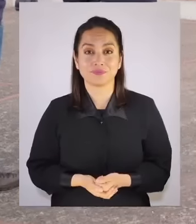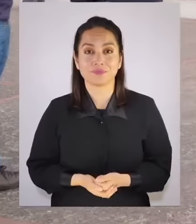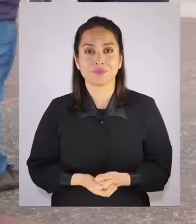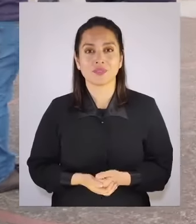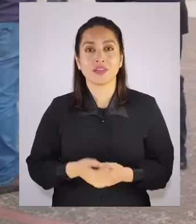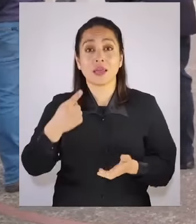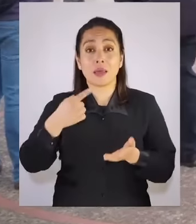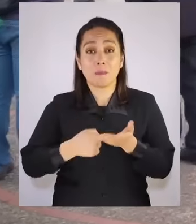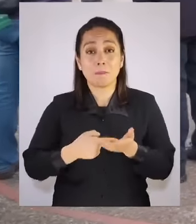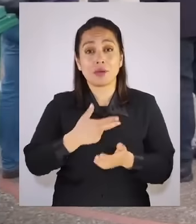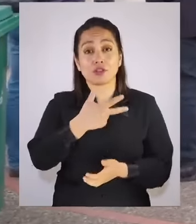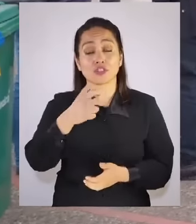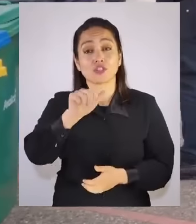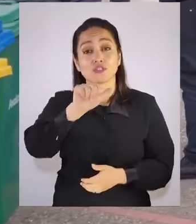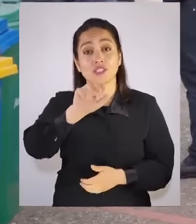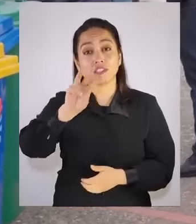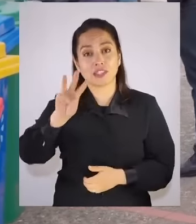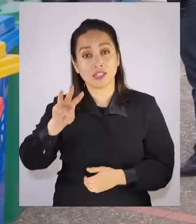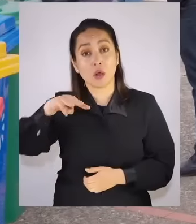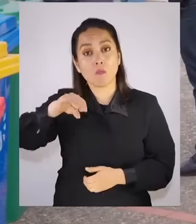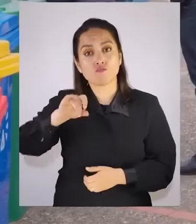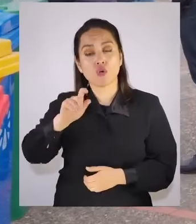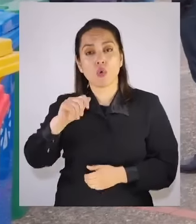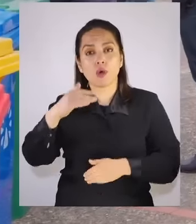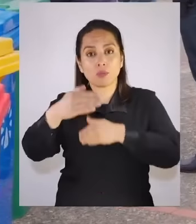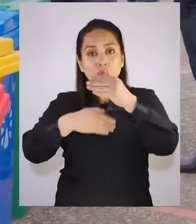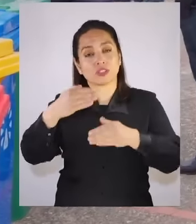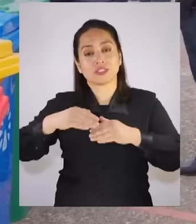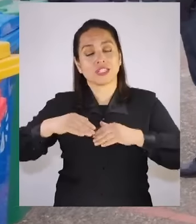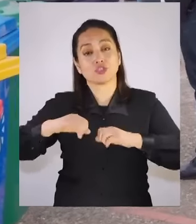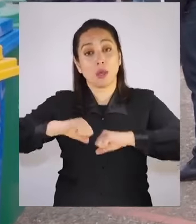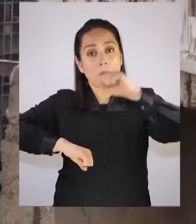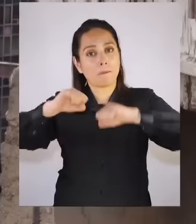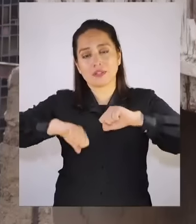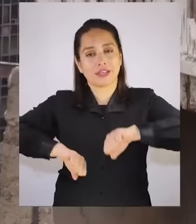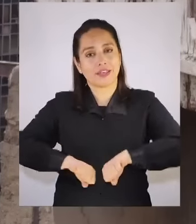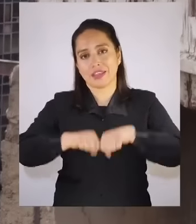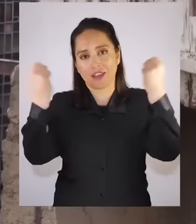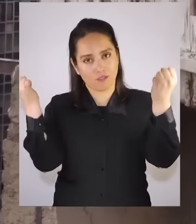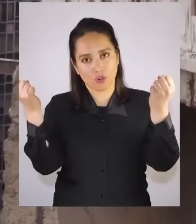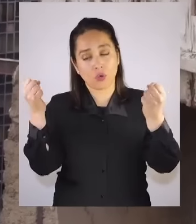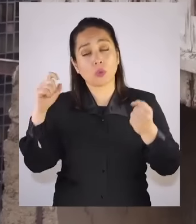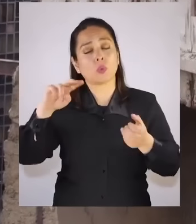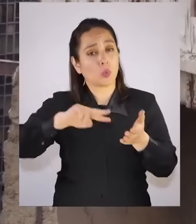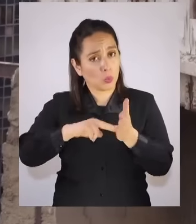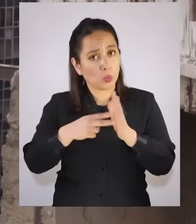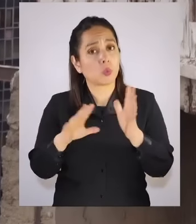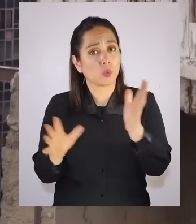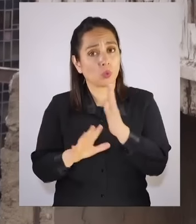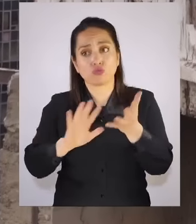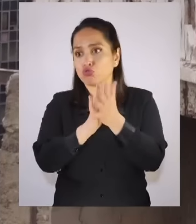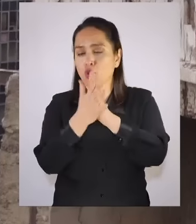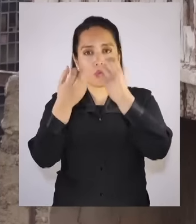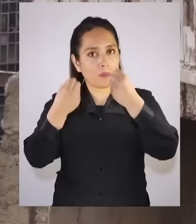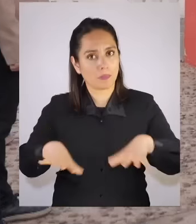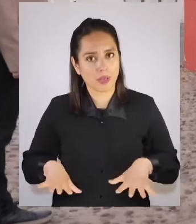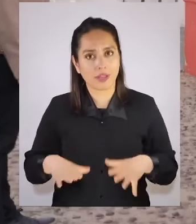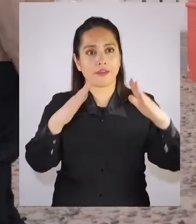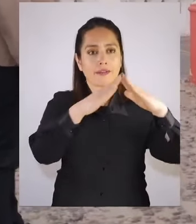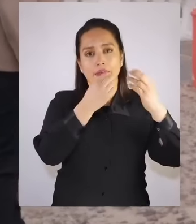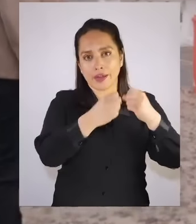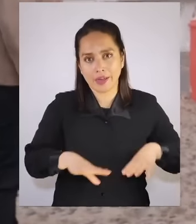El año 1863, Muat enfrenta un proceso de quiebra bastante complejo. De hecho, lo pierde todo. Pierde